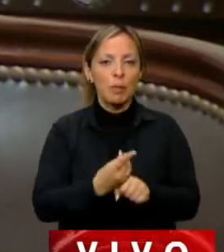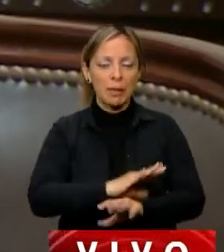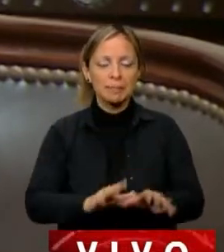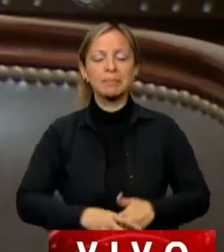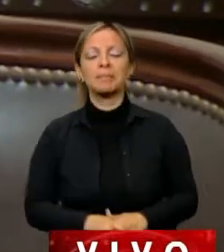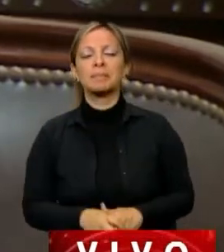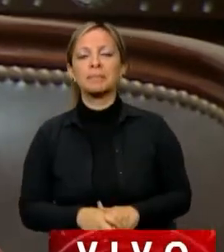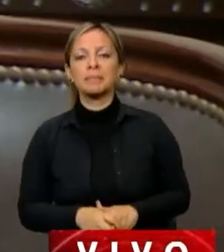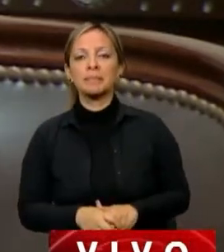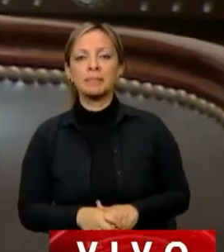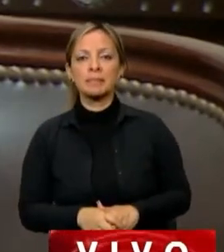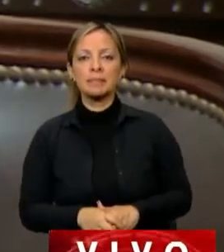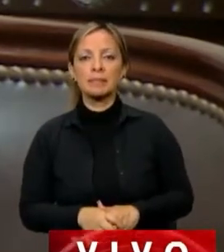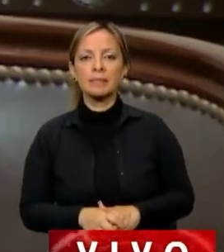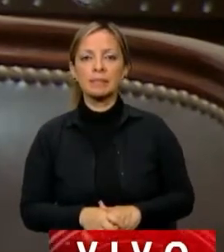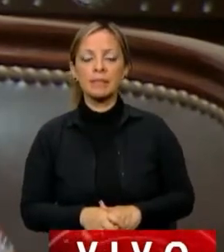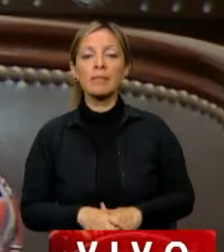desburocratización? Perdón.